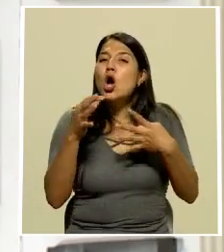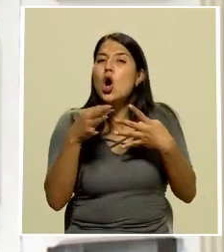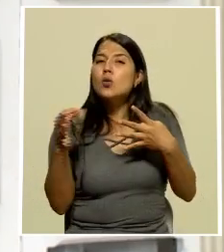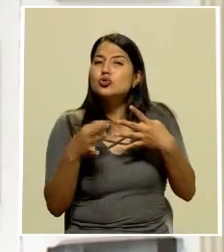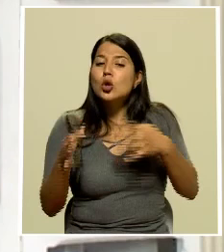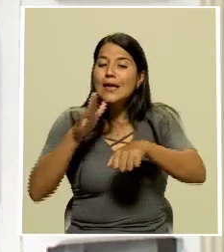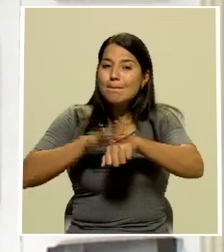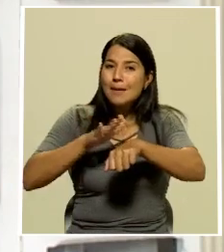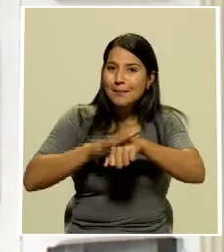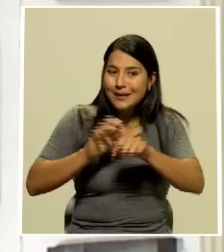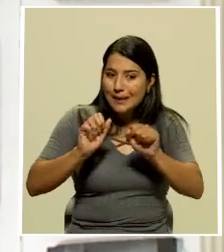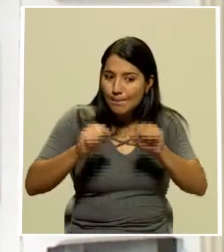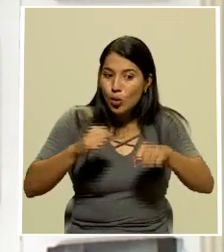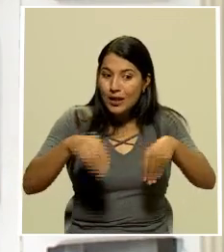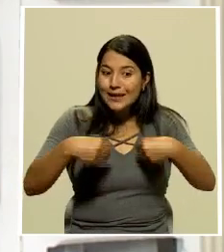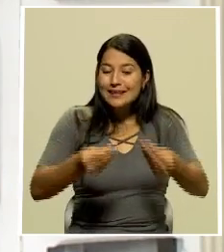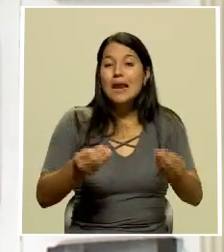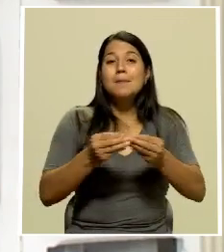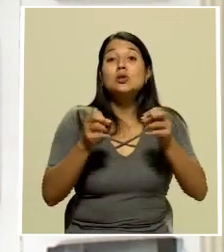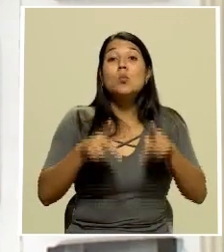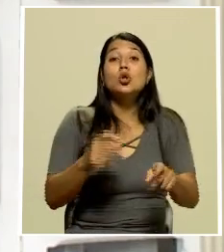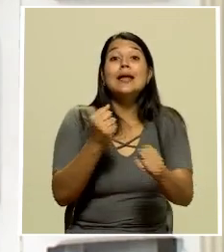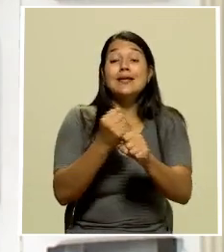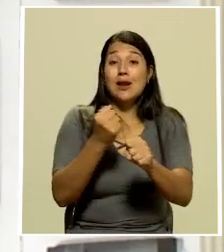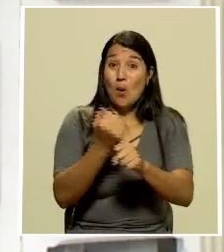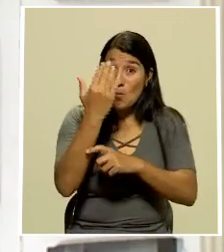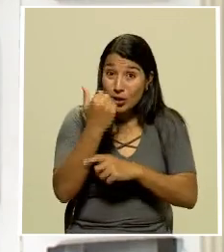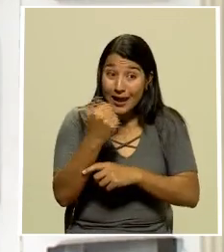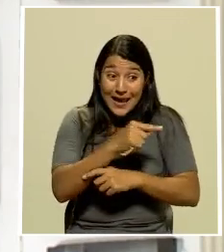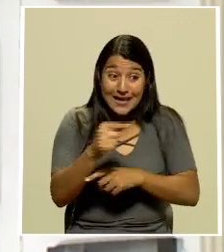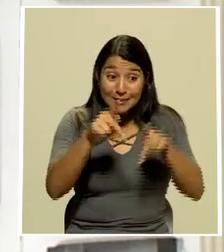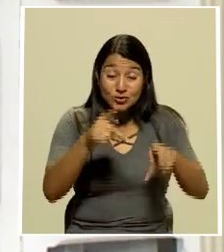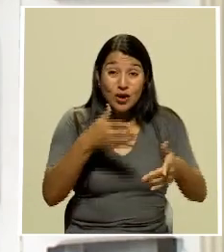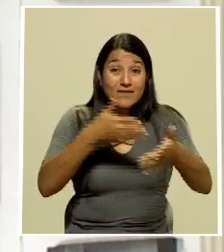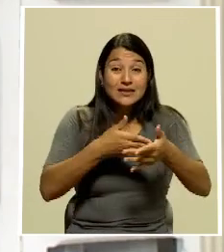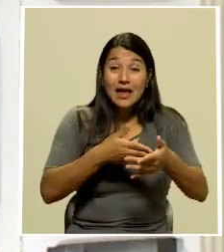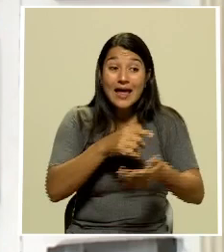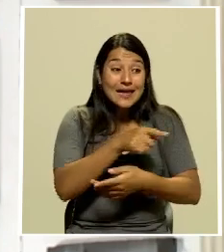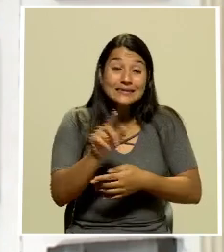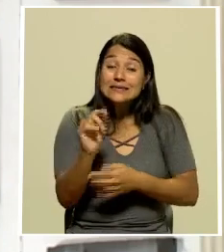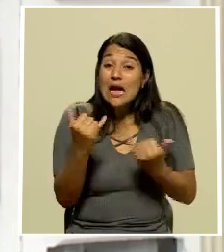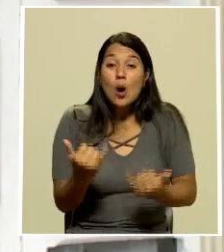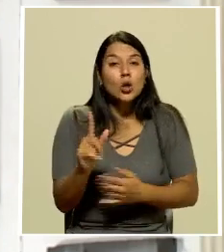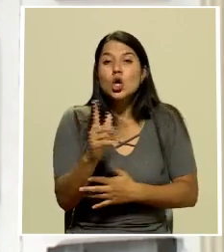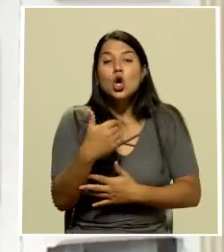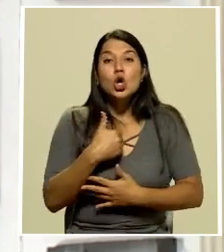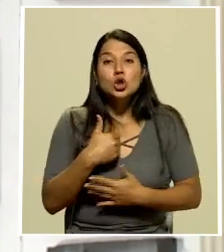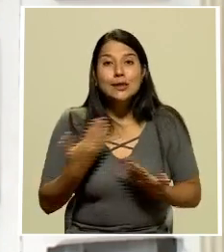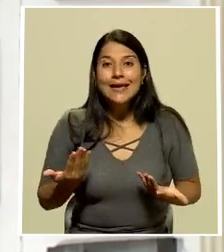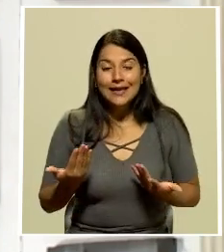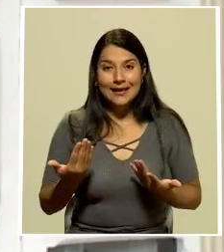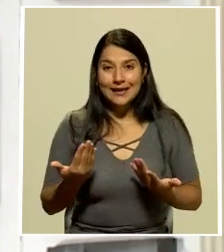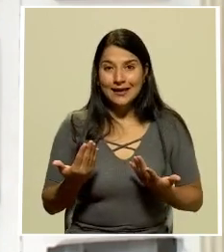el empleo también, porque un gran porcentaje de las personas afectadas son personas que no tienen en este momento herramientas que son las que está